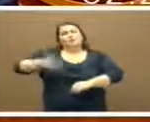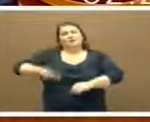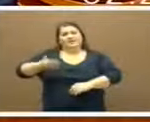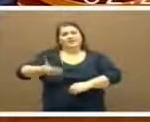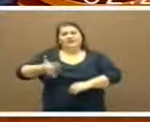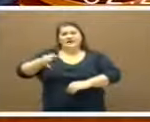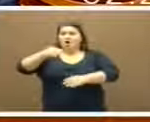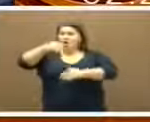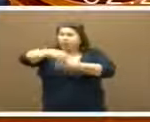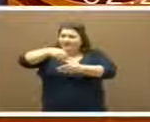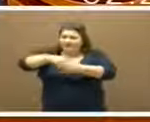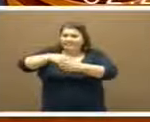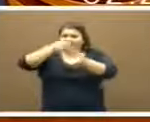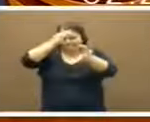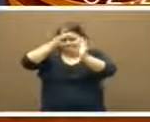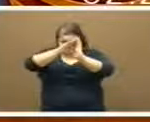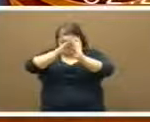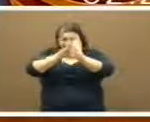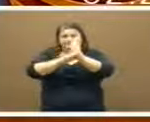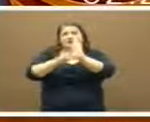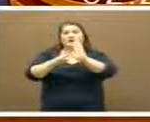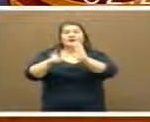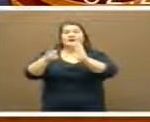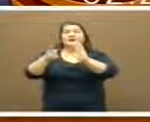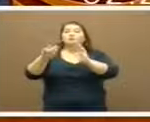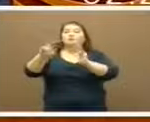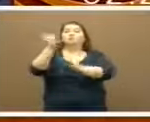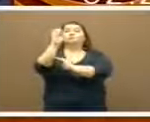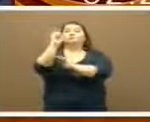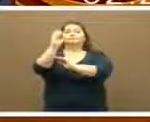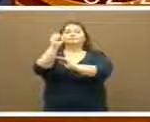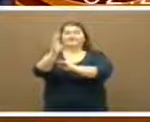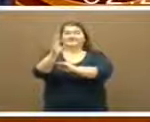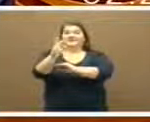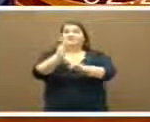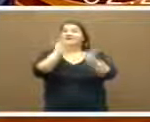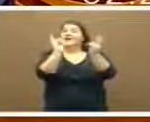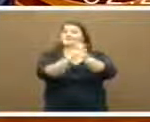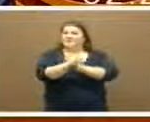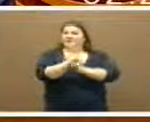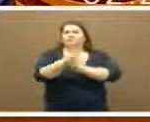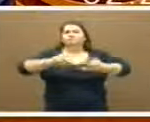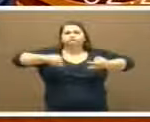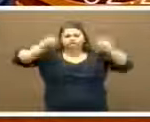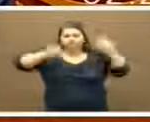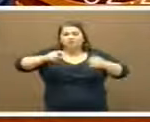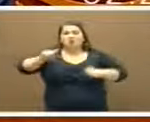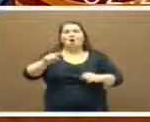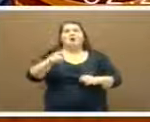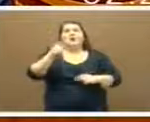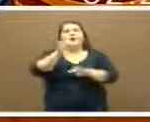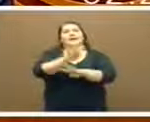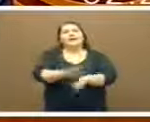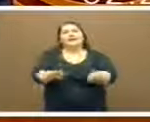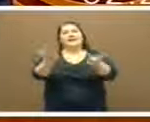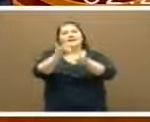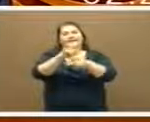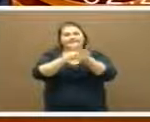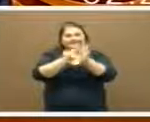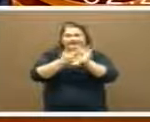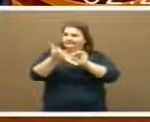más contenido y a darle más solvencia a sus intervenciones, a sus réplicas, y menos a emplear una retórica, a